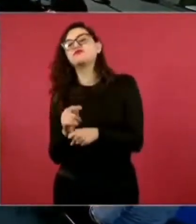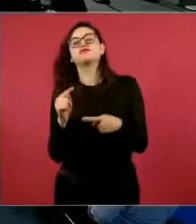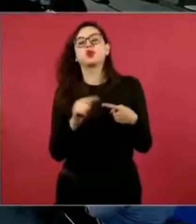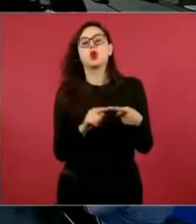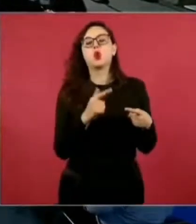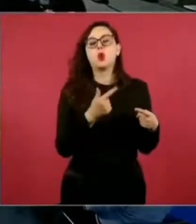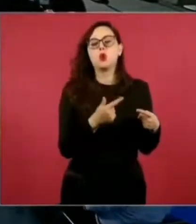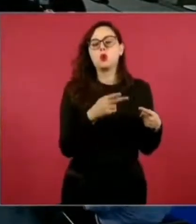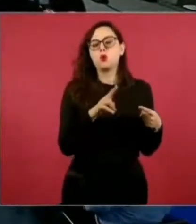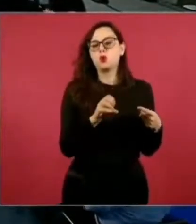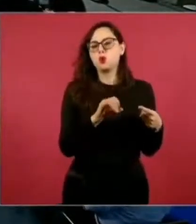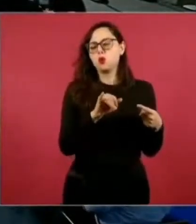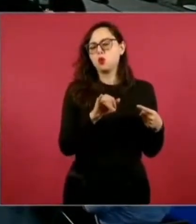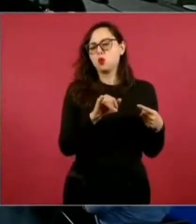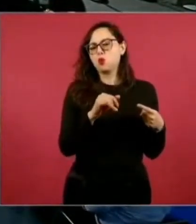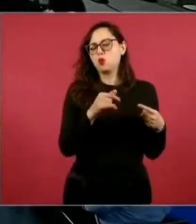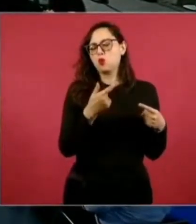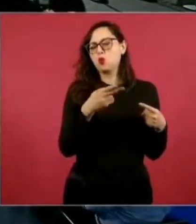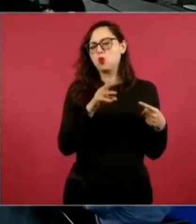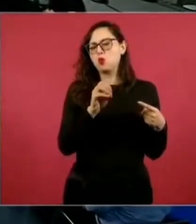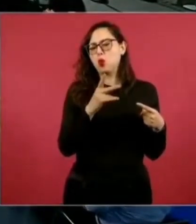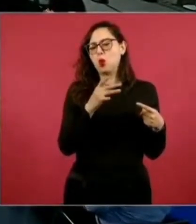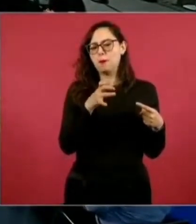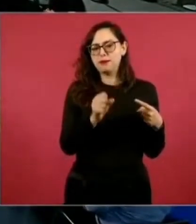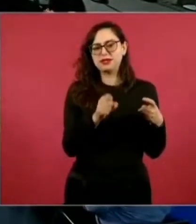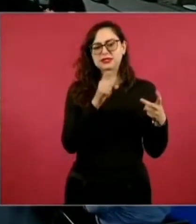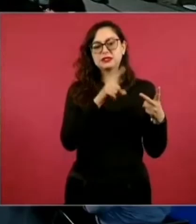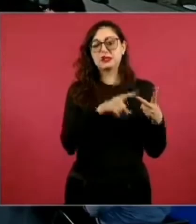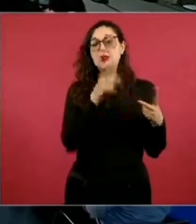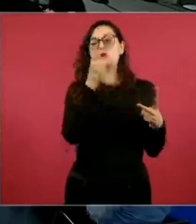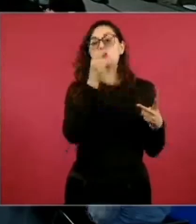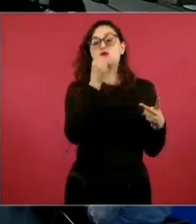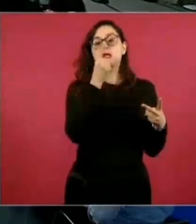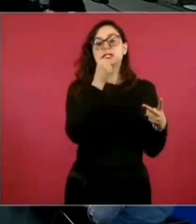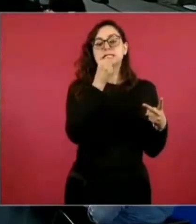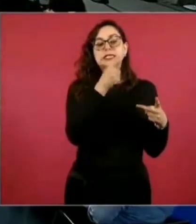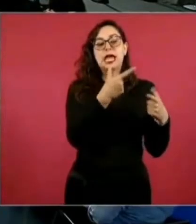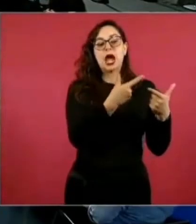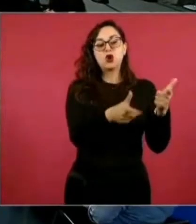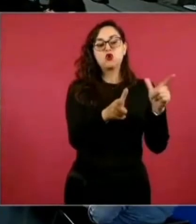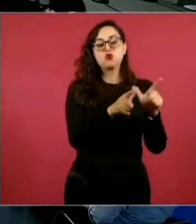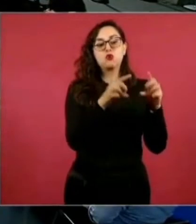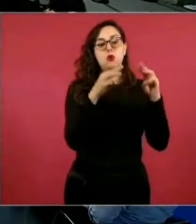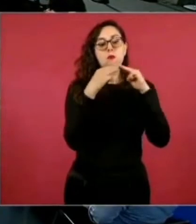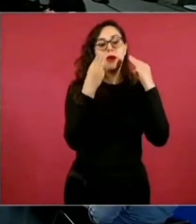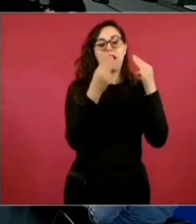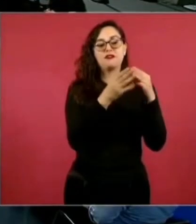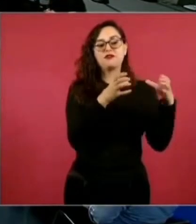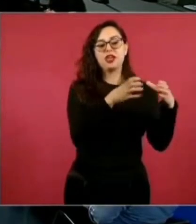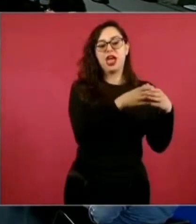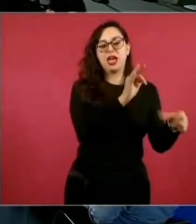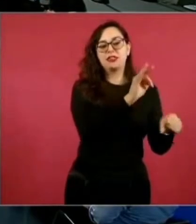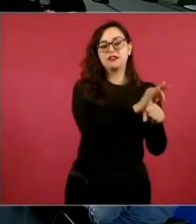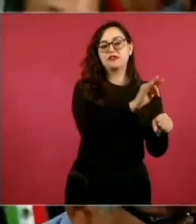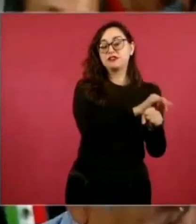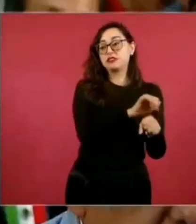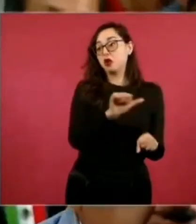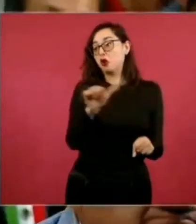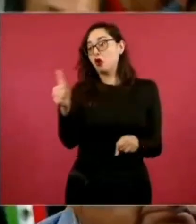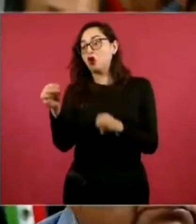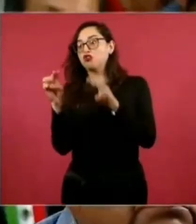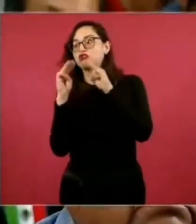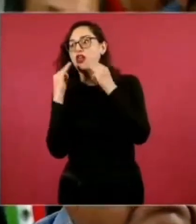estatales se convirtieron en los defensores de los grupos del crimen organizado. Así que la